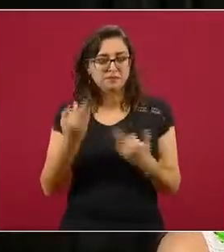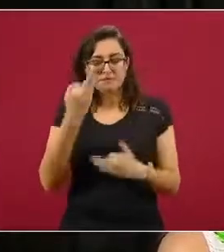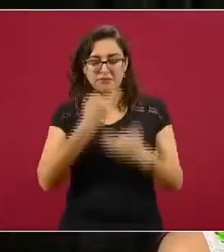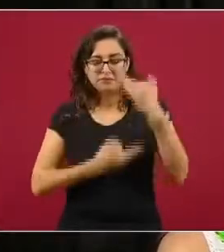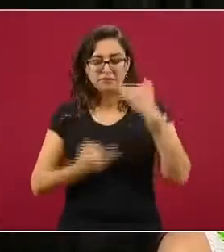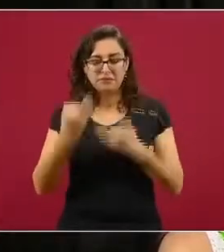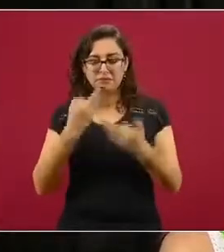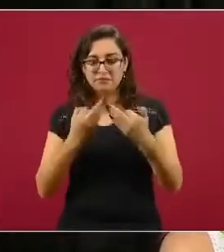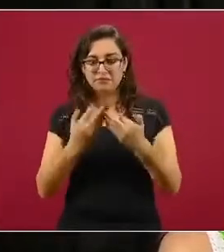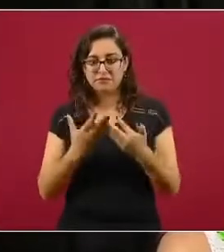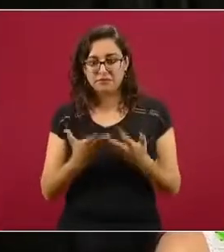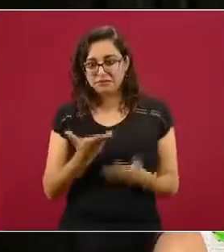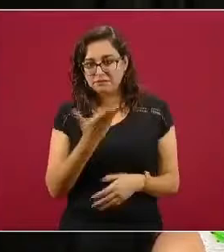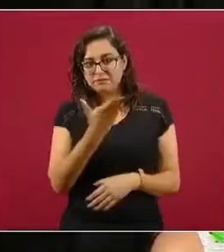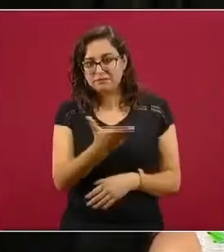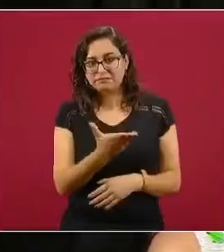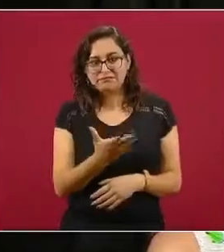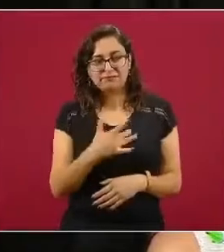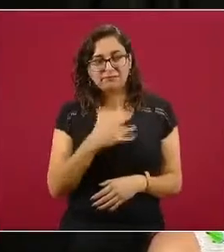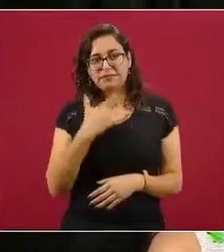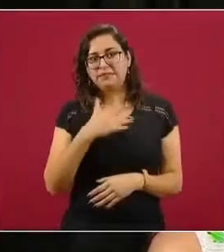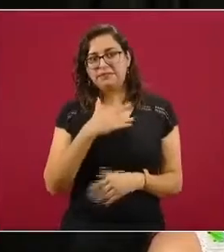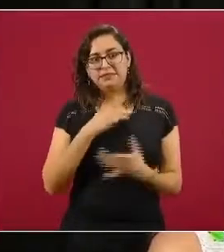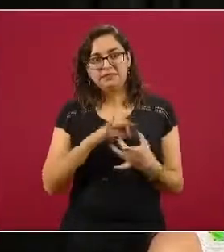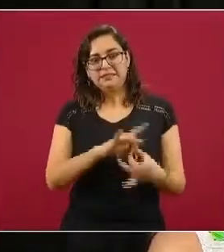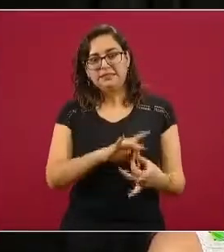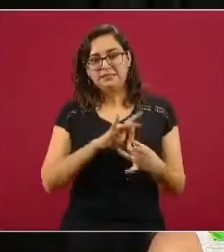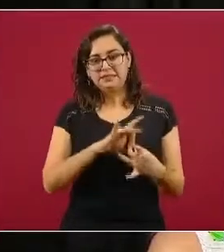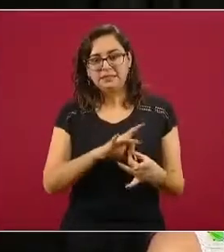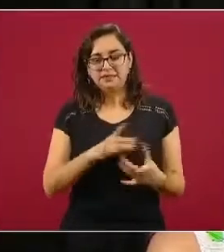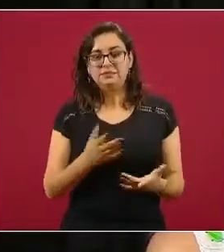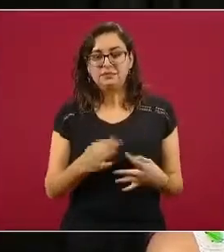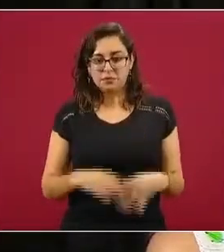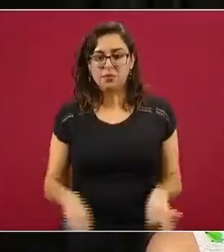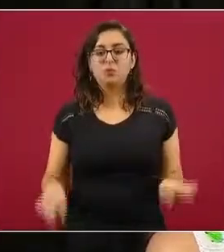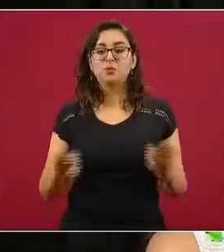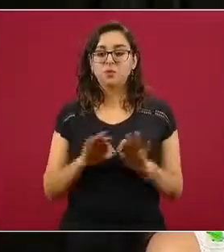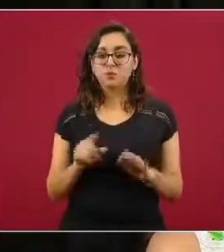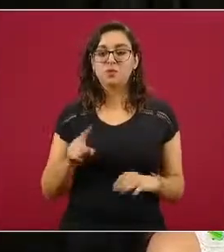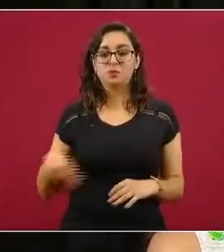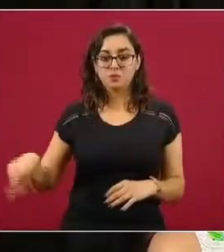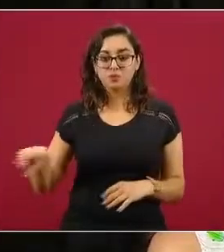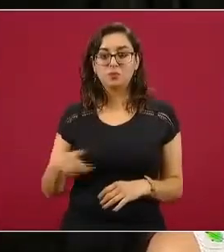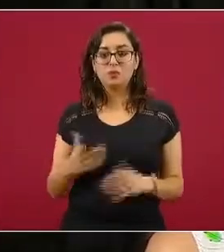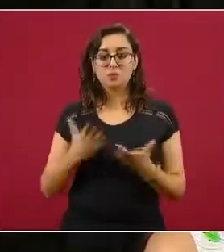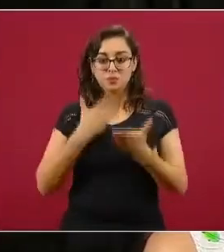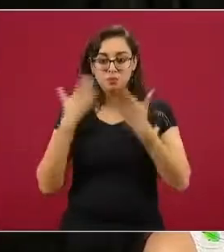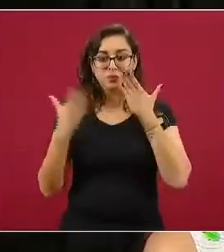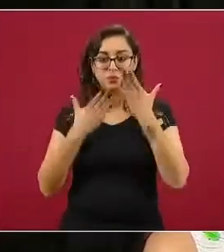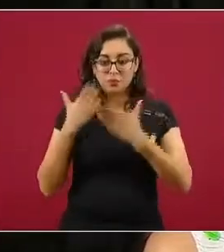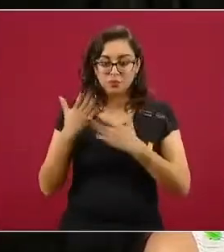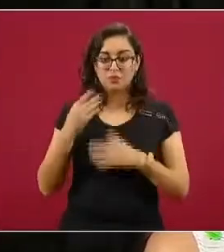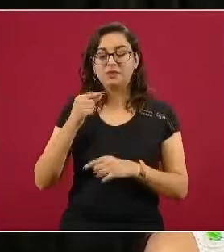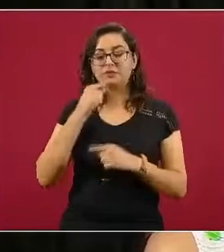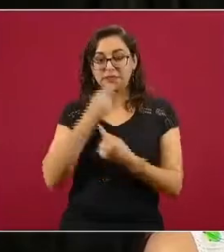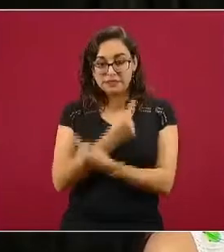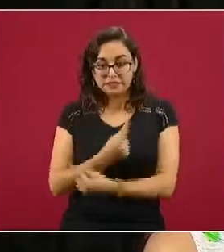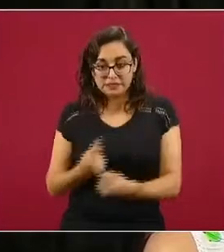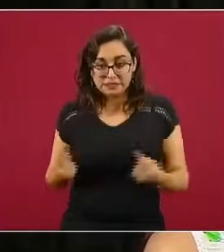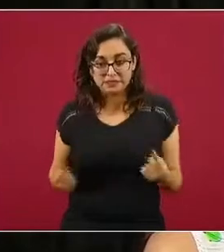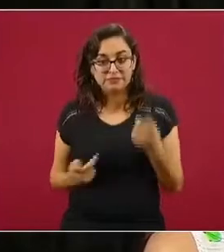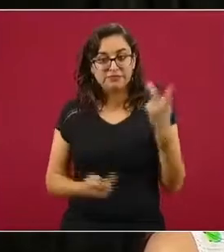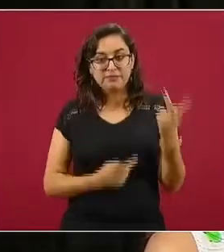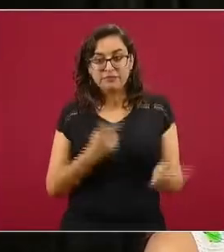implica, pues ellos consideran que sería importante. Ellos están haciendo este ejercicio, ellos, los niños están haciendo